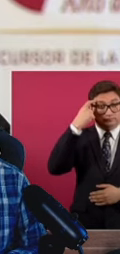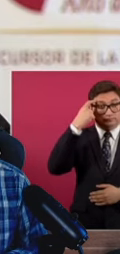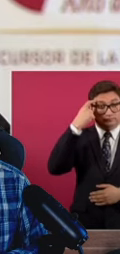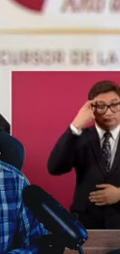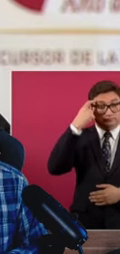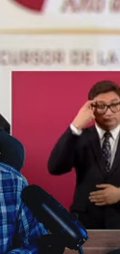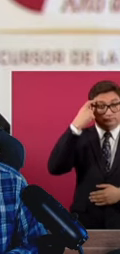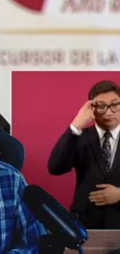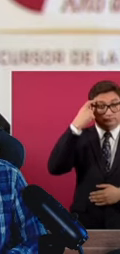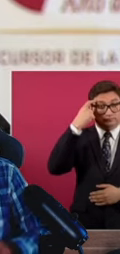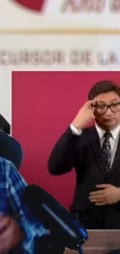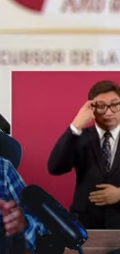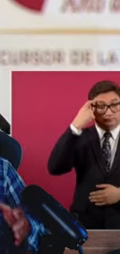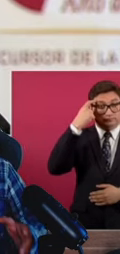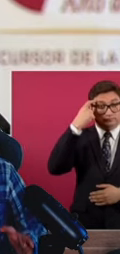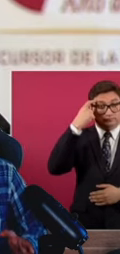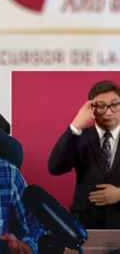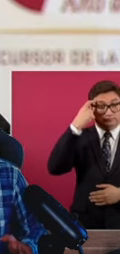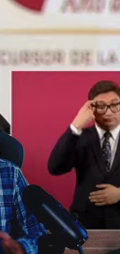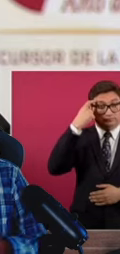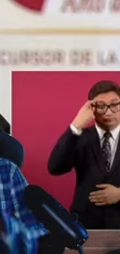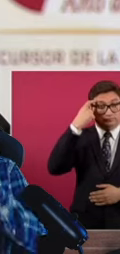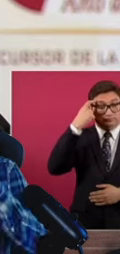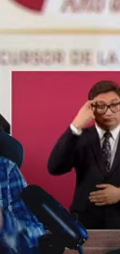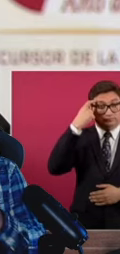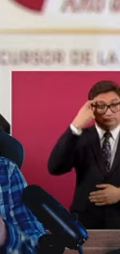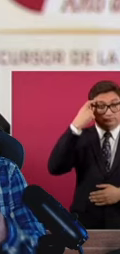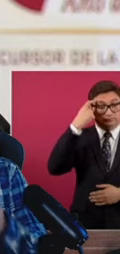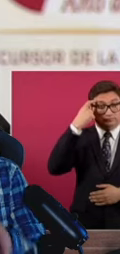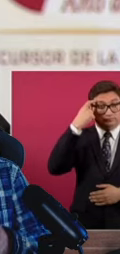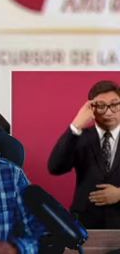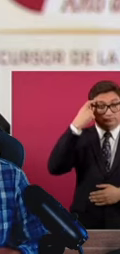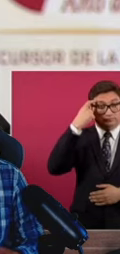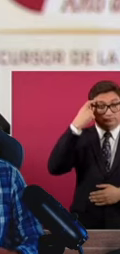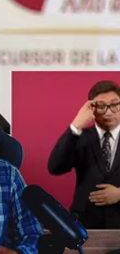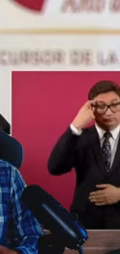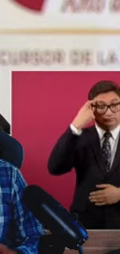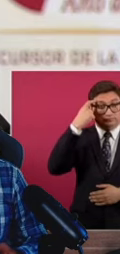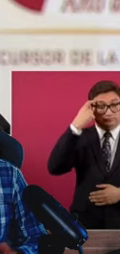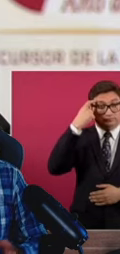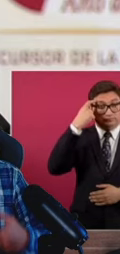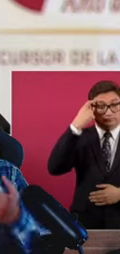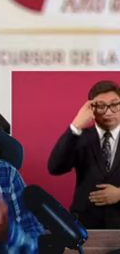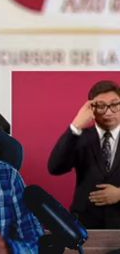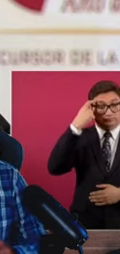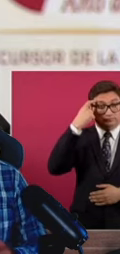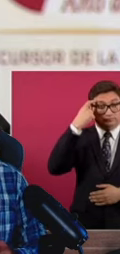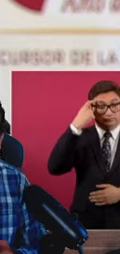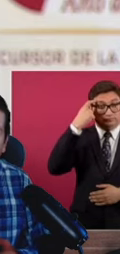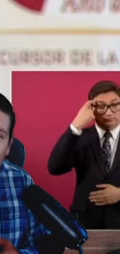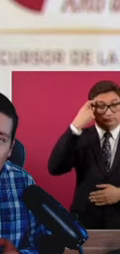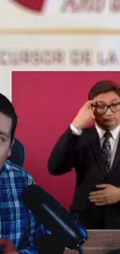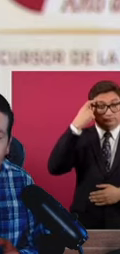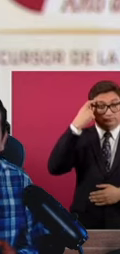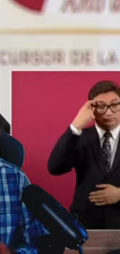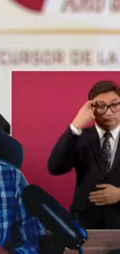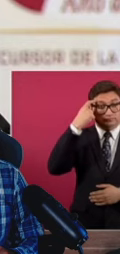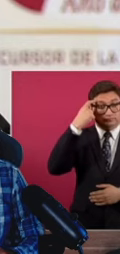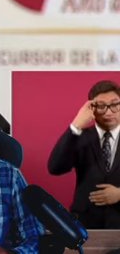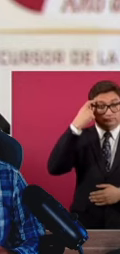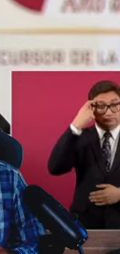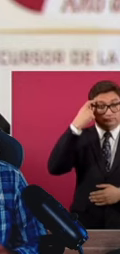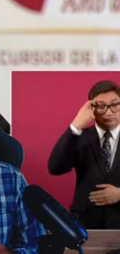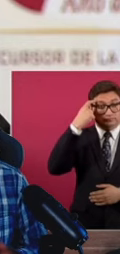estos gobiernos neoliberales y hoy se debe de combatir, porque gracias a esta desigualdad es que se generan problemas como la